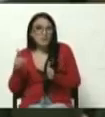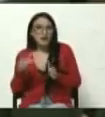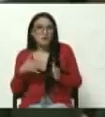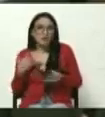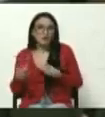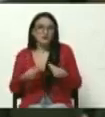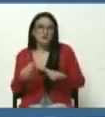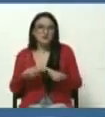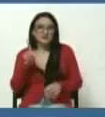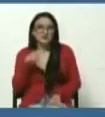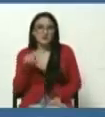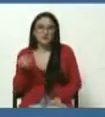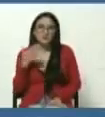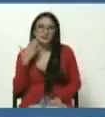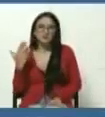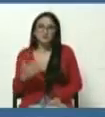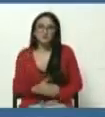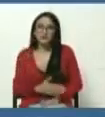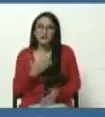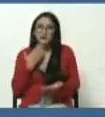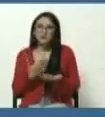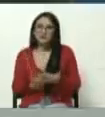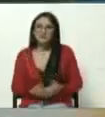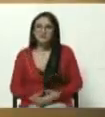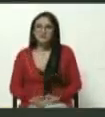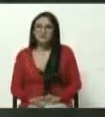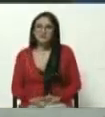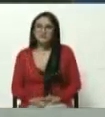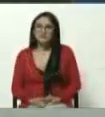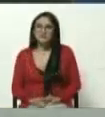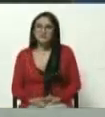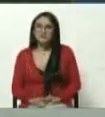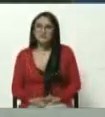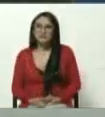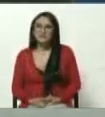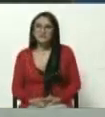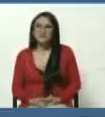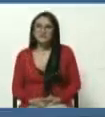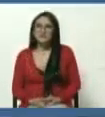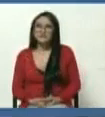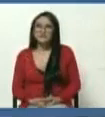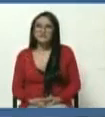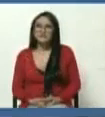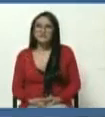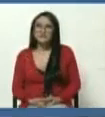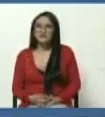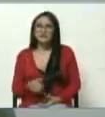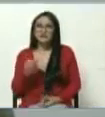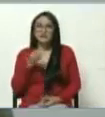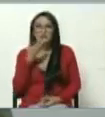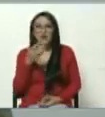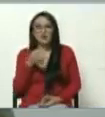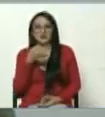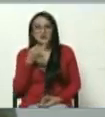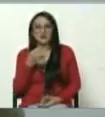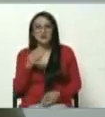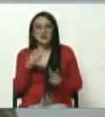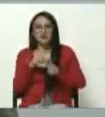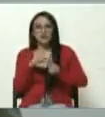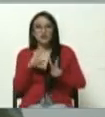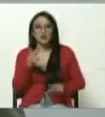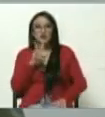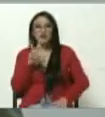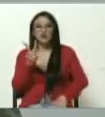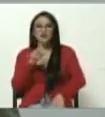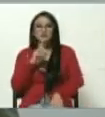pueda hacer. Gracias. Muchas gracias. muy buenas tardes. Bueno, serían dos preguntas. Una en